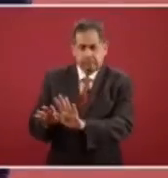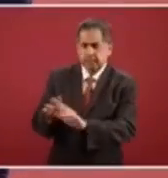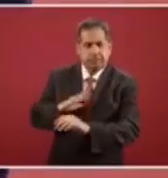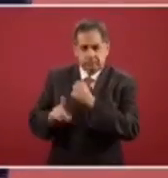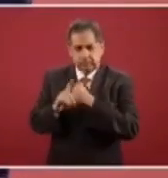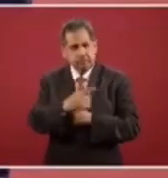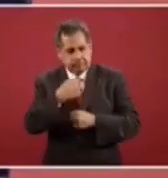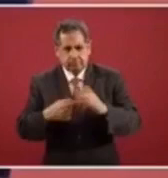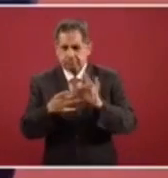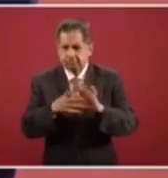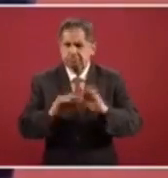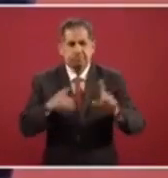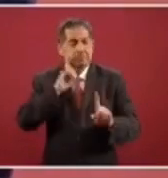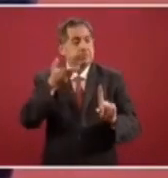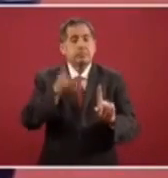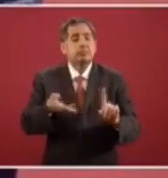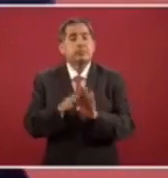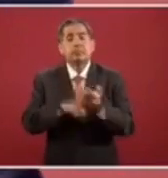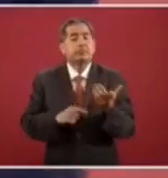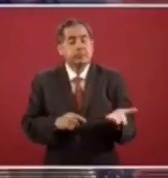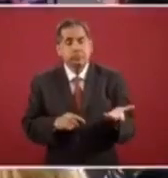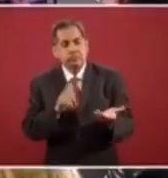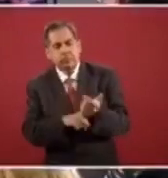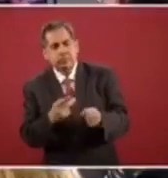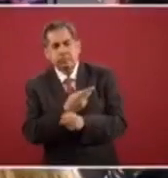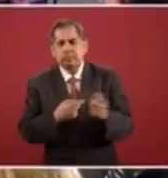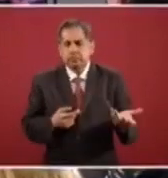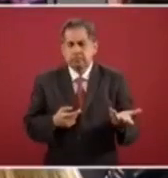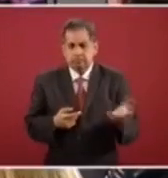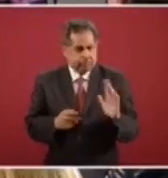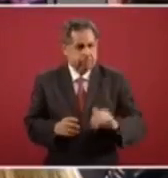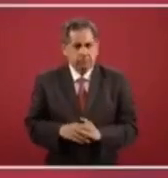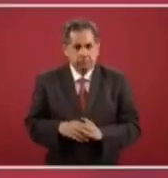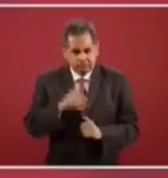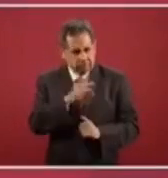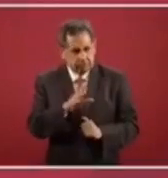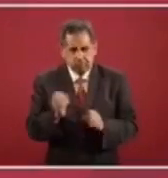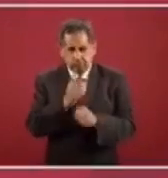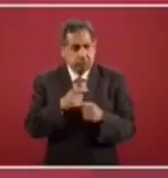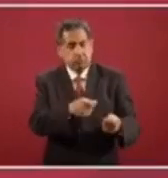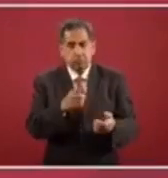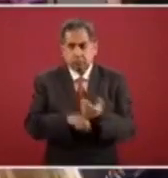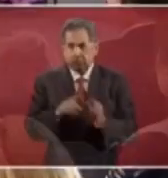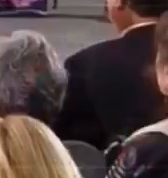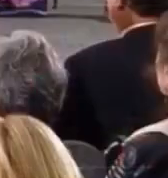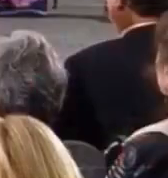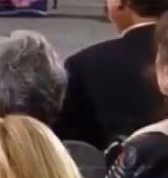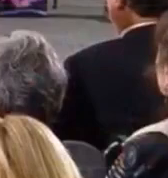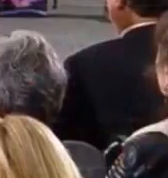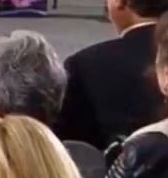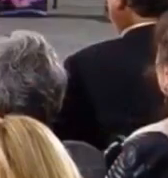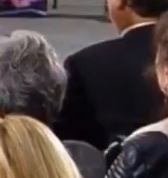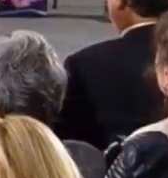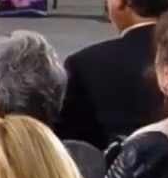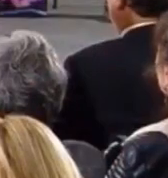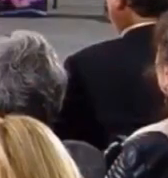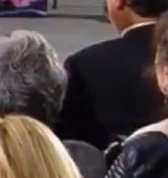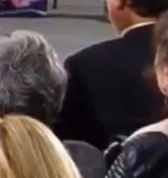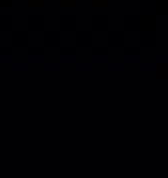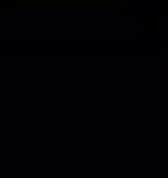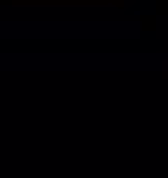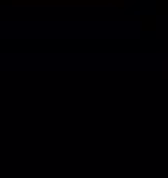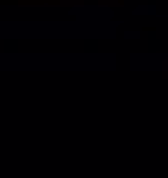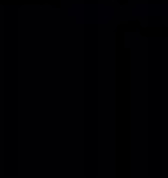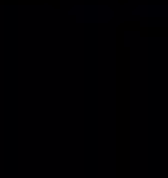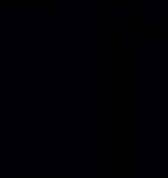que explique ella su situación. Demos esa oportunidad. Todo el mundo tiene el derecho a la defensa.